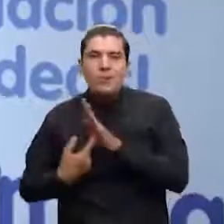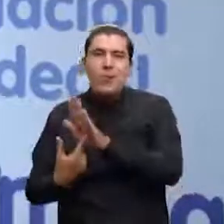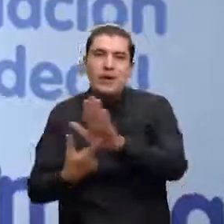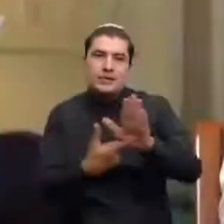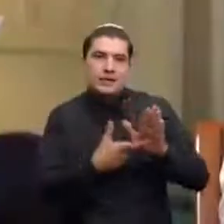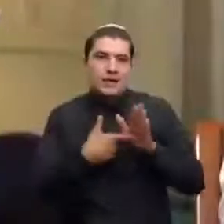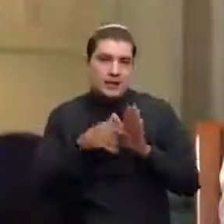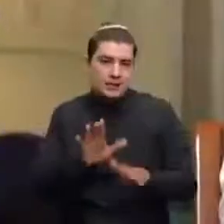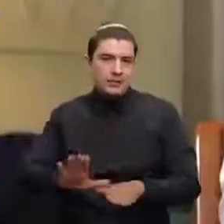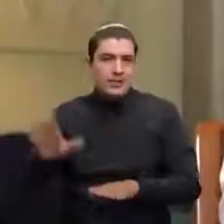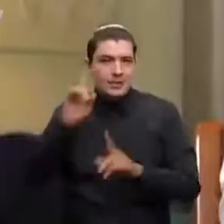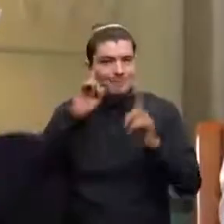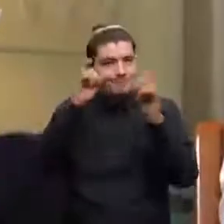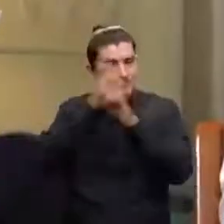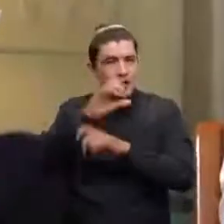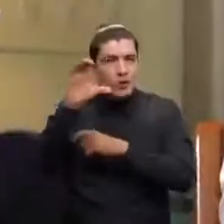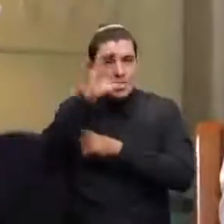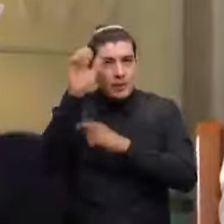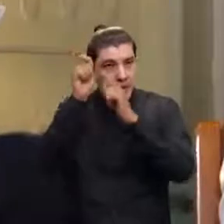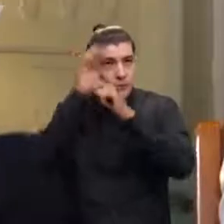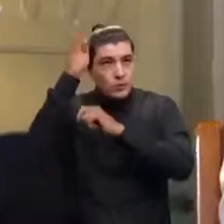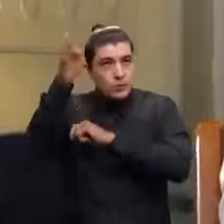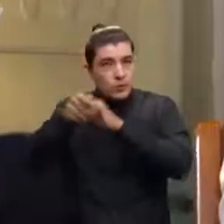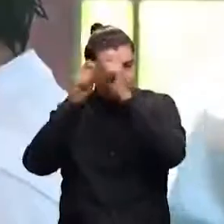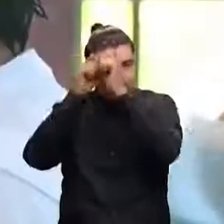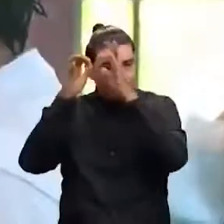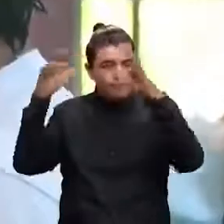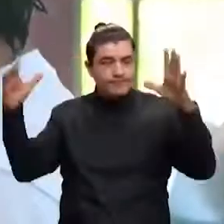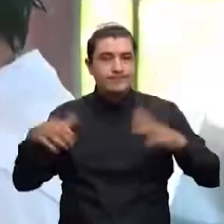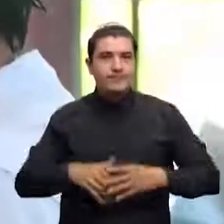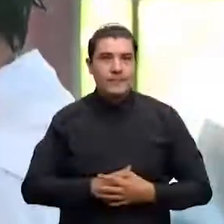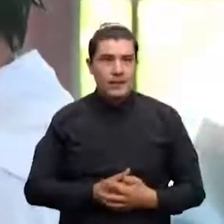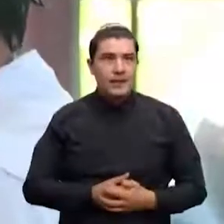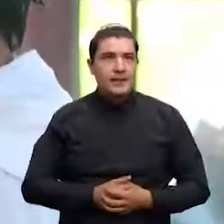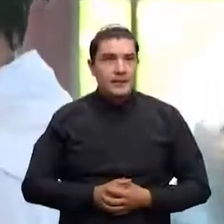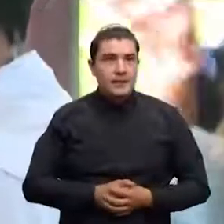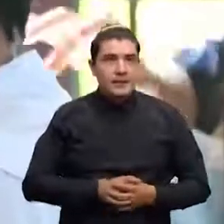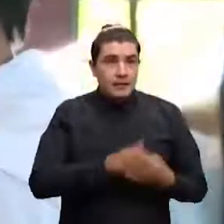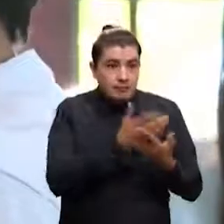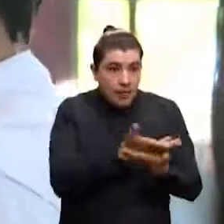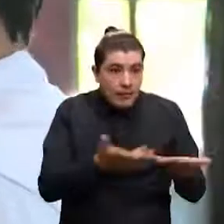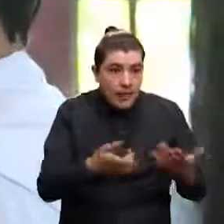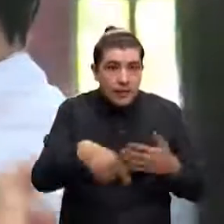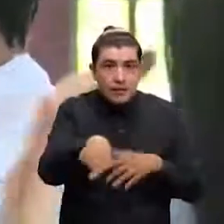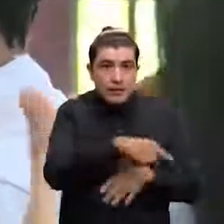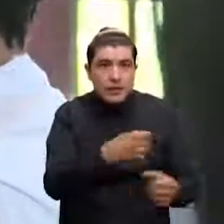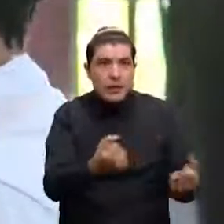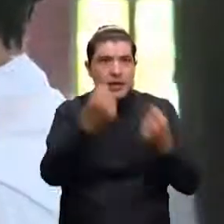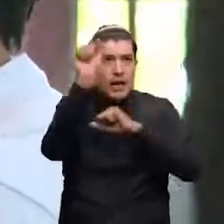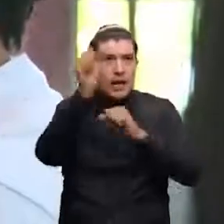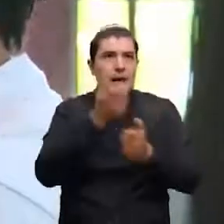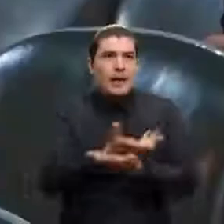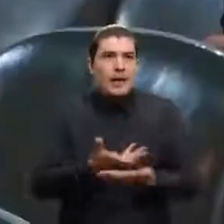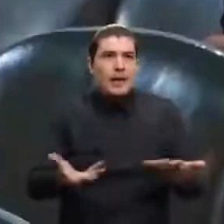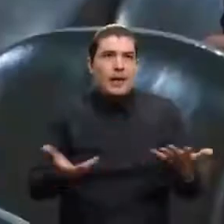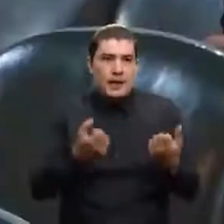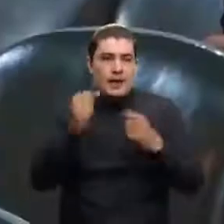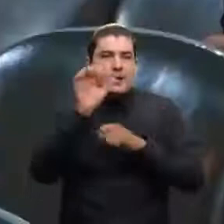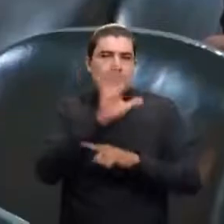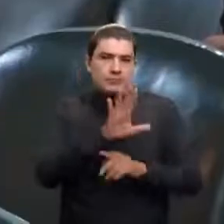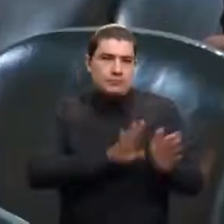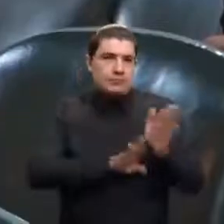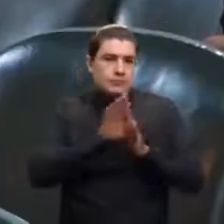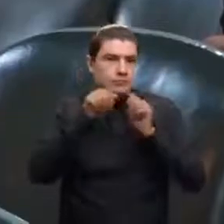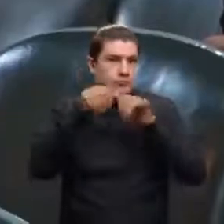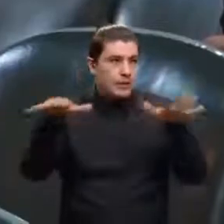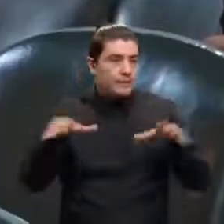crítico de la Colombia que soñamos. Los productos ganadores serán emitidos en las plataformas digitales de los medios públicos en Colombia. Por supuesto,